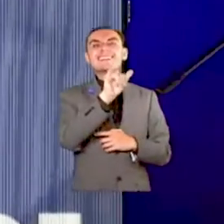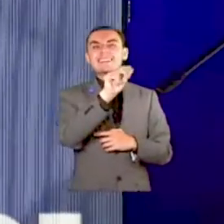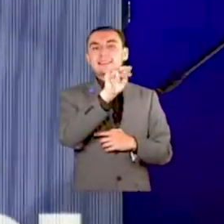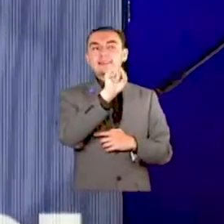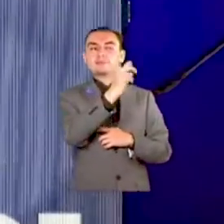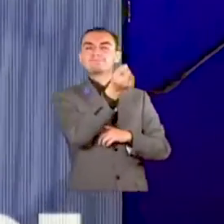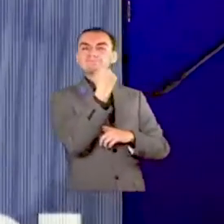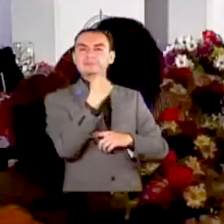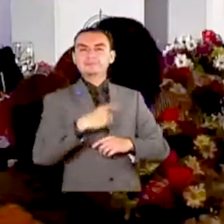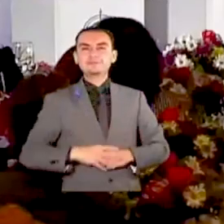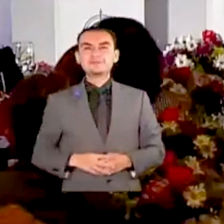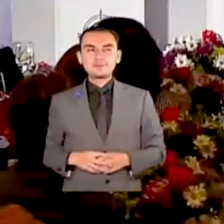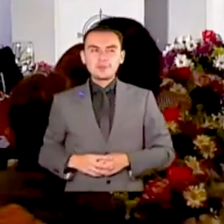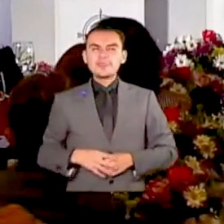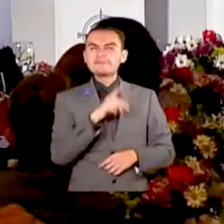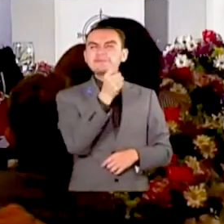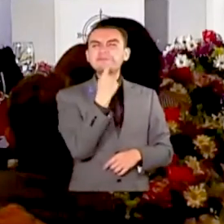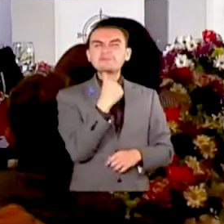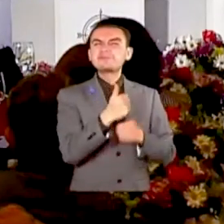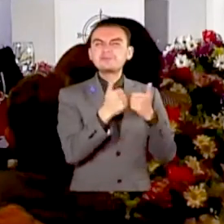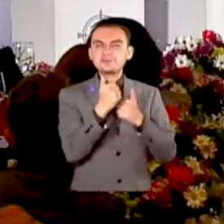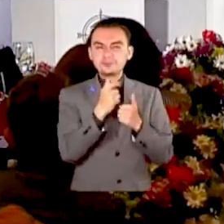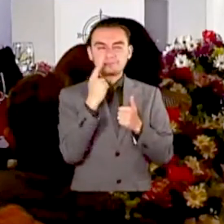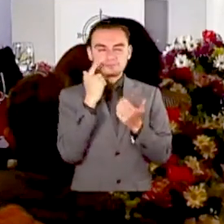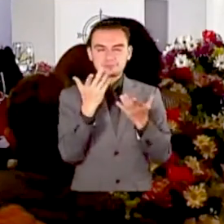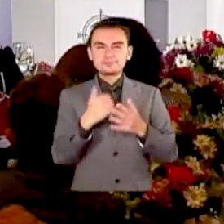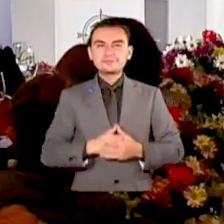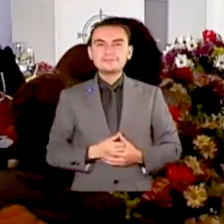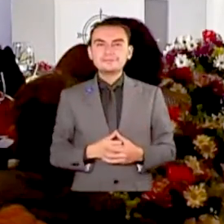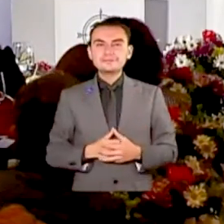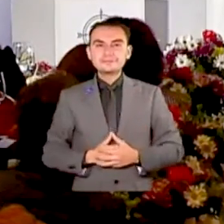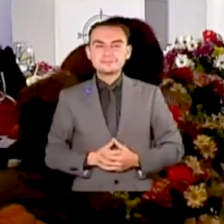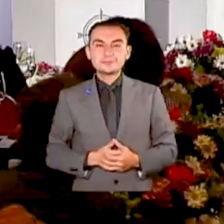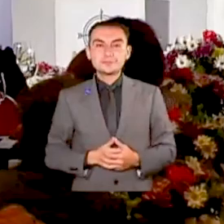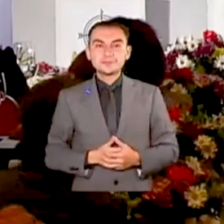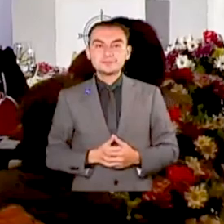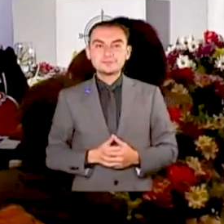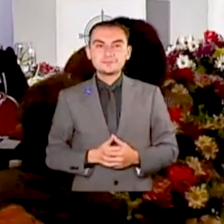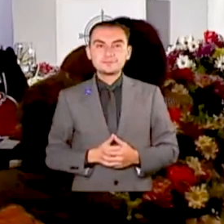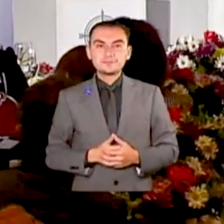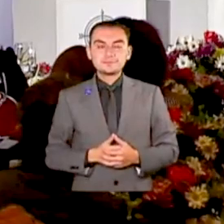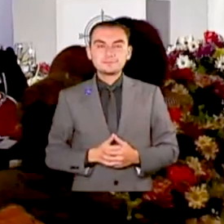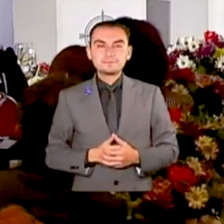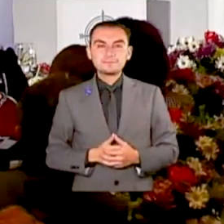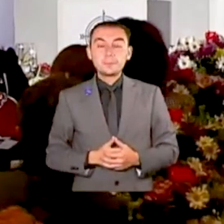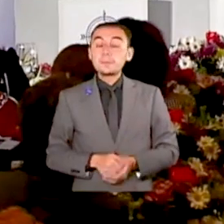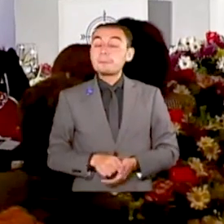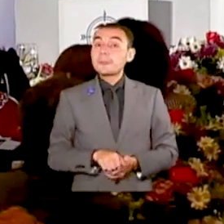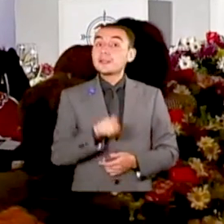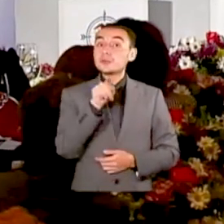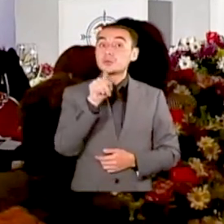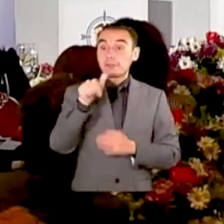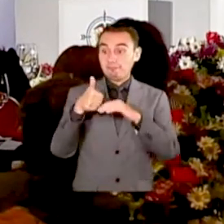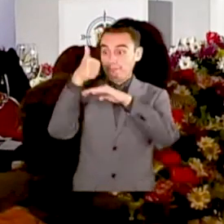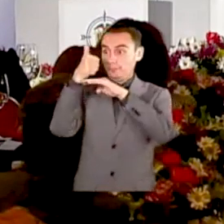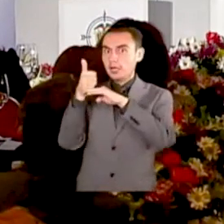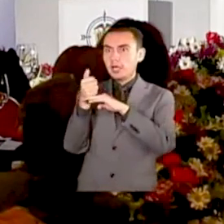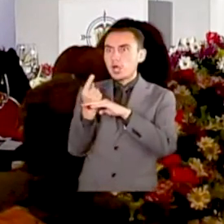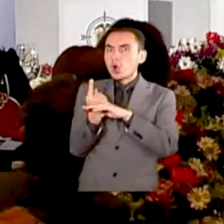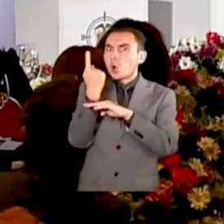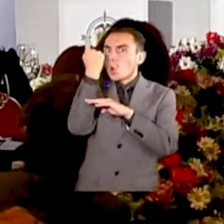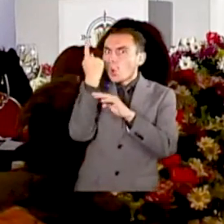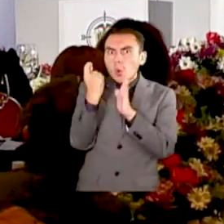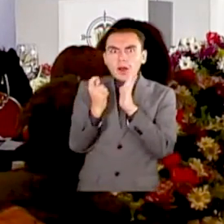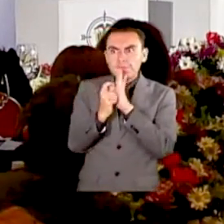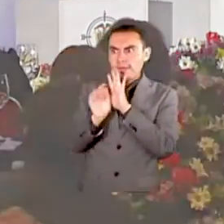Diana Preciado. La pregunta es la siguiente. Usted es la primera mujer procuradora. ¿Cómo